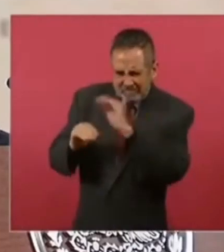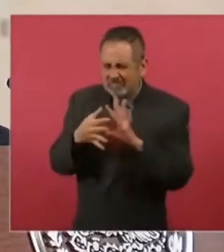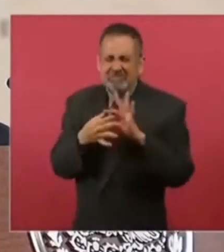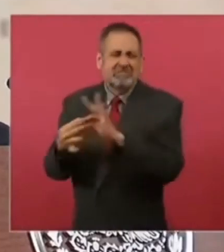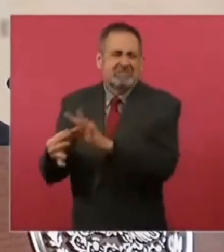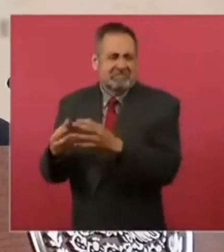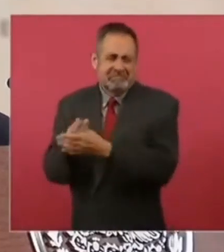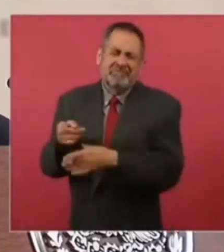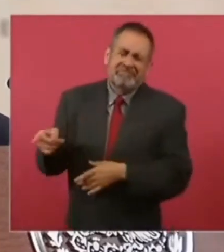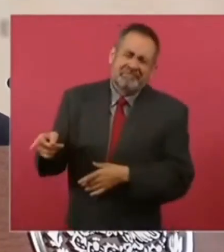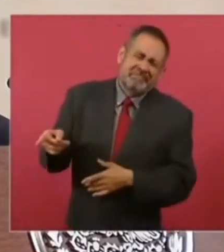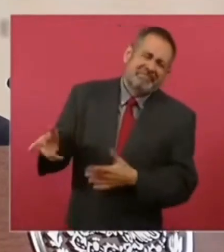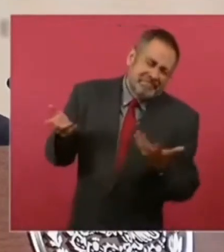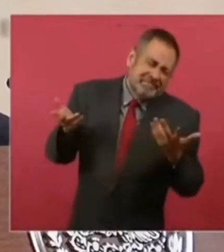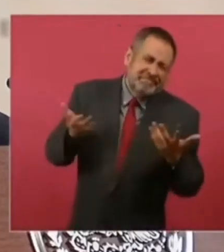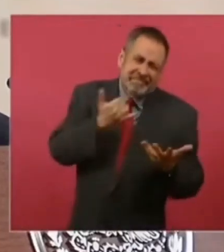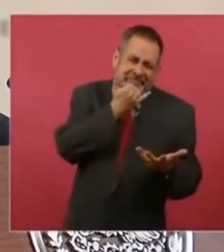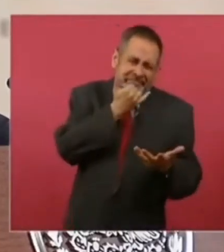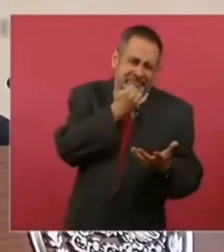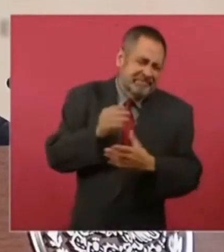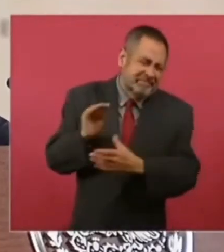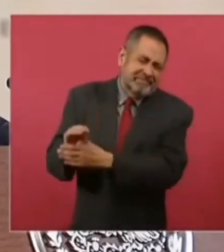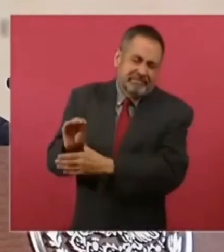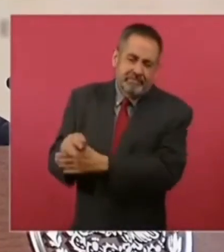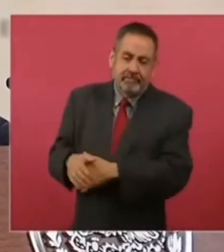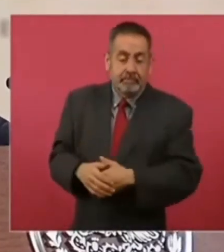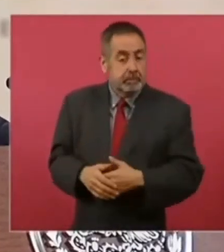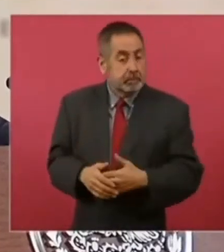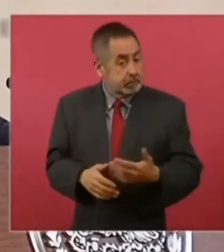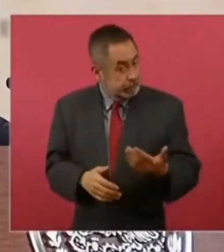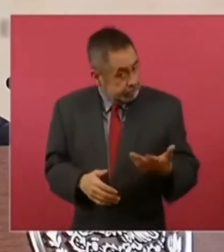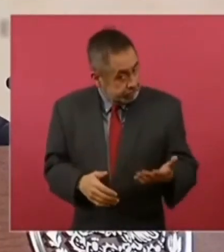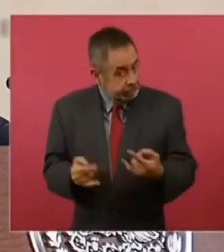Entonces, no le hacían caso,